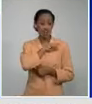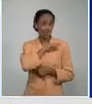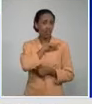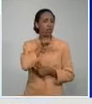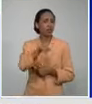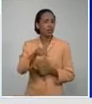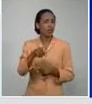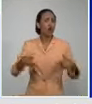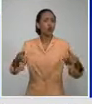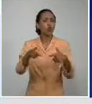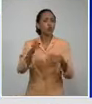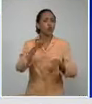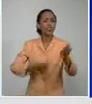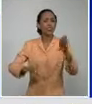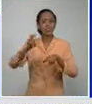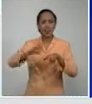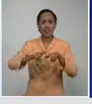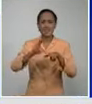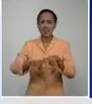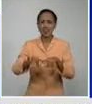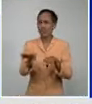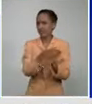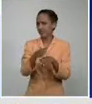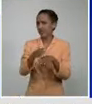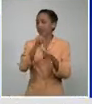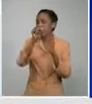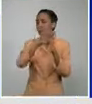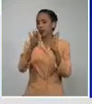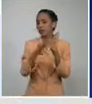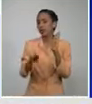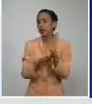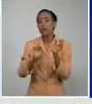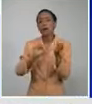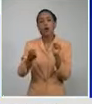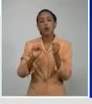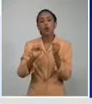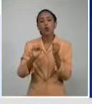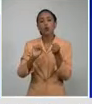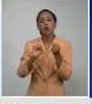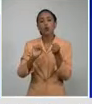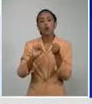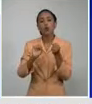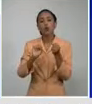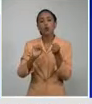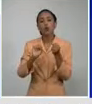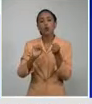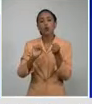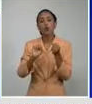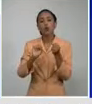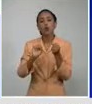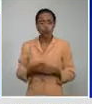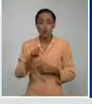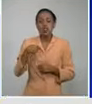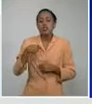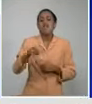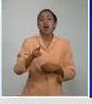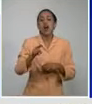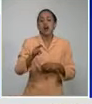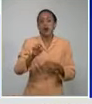Consejo de Defensa un grupo de medidas que se están adoptando, no es que se van a adoptar, que se están